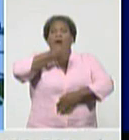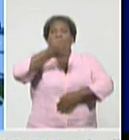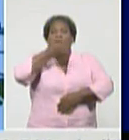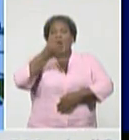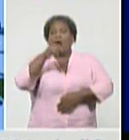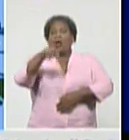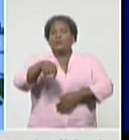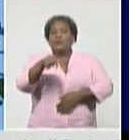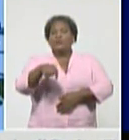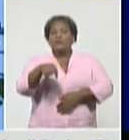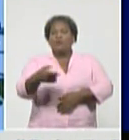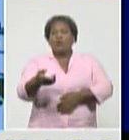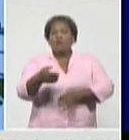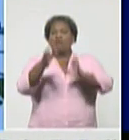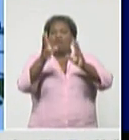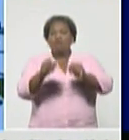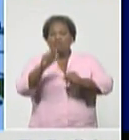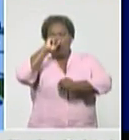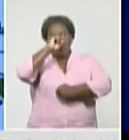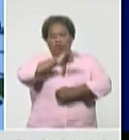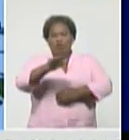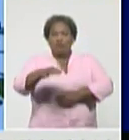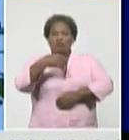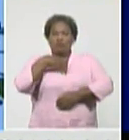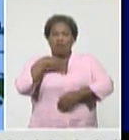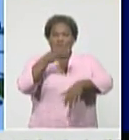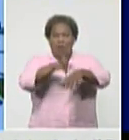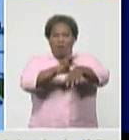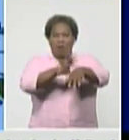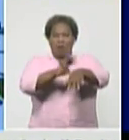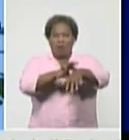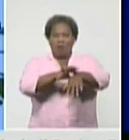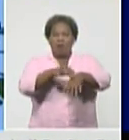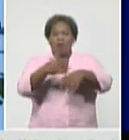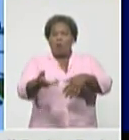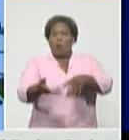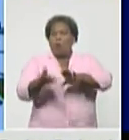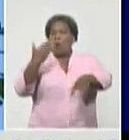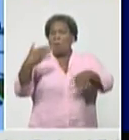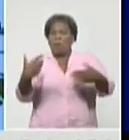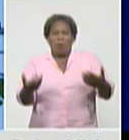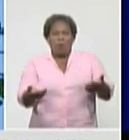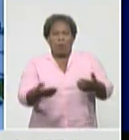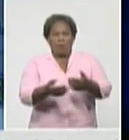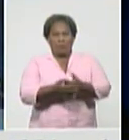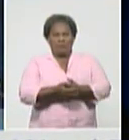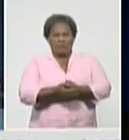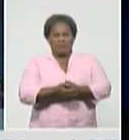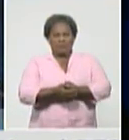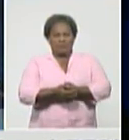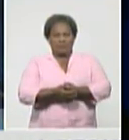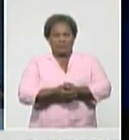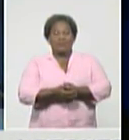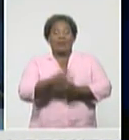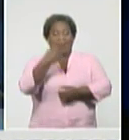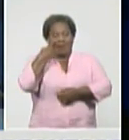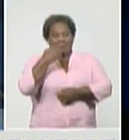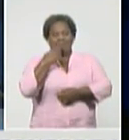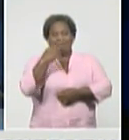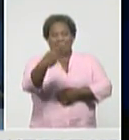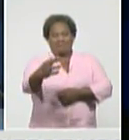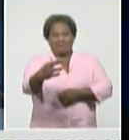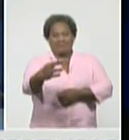actualización sobre el número de niños que han tenido esta dolencia y su estado de recuperación? Mira, el